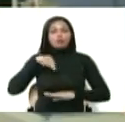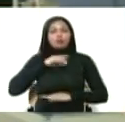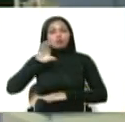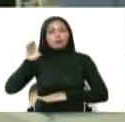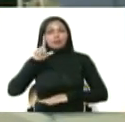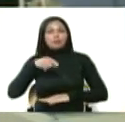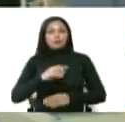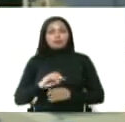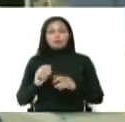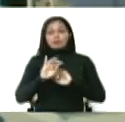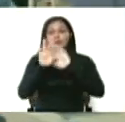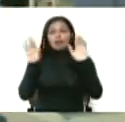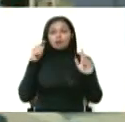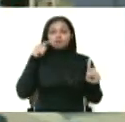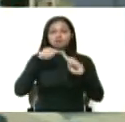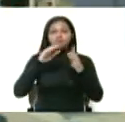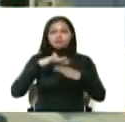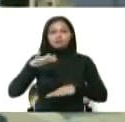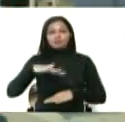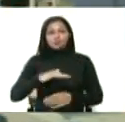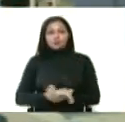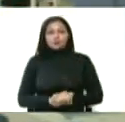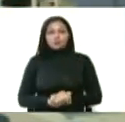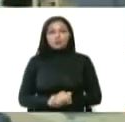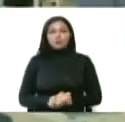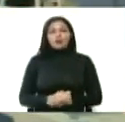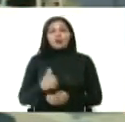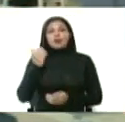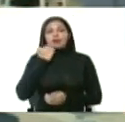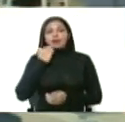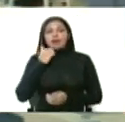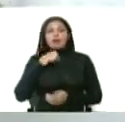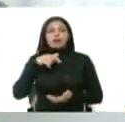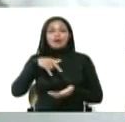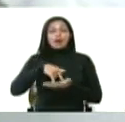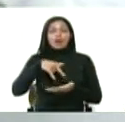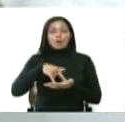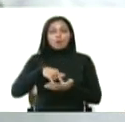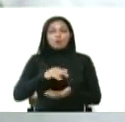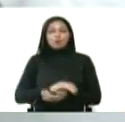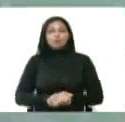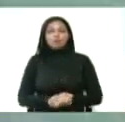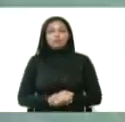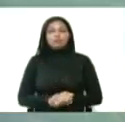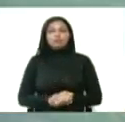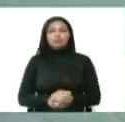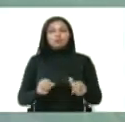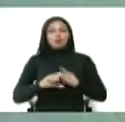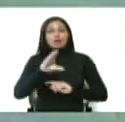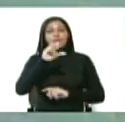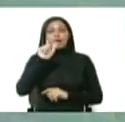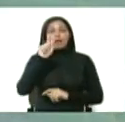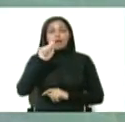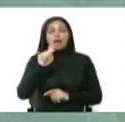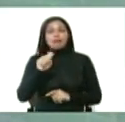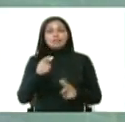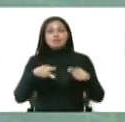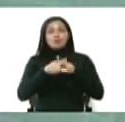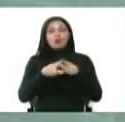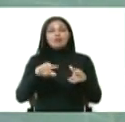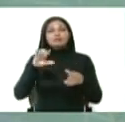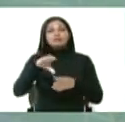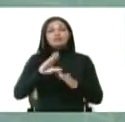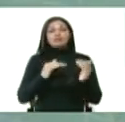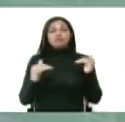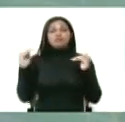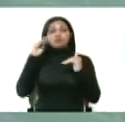país y específicamente aquí en Carabobo, presidente. Estamos en el CAT de la Isabelica, en el Centro de Alta